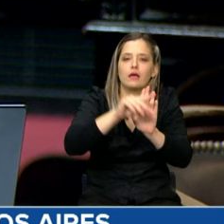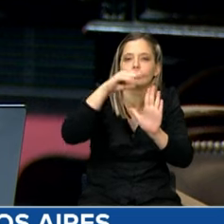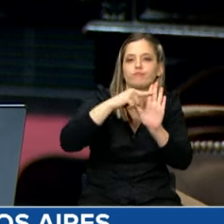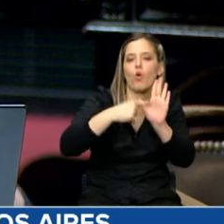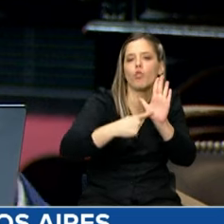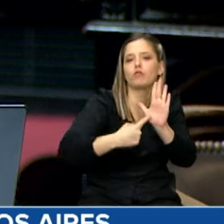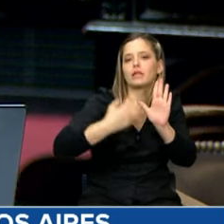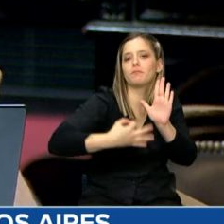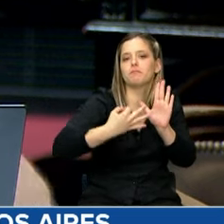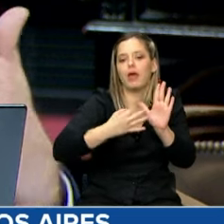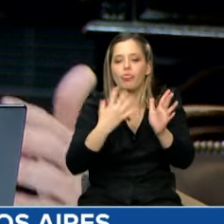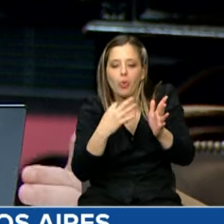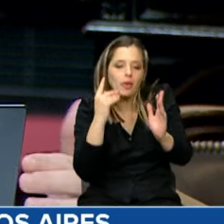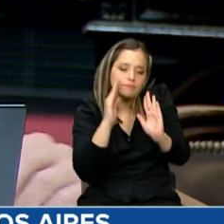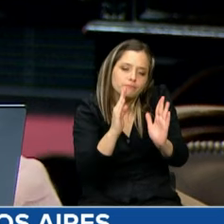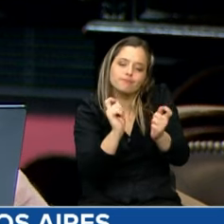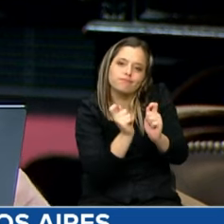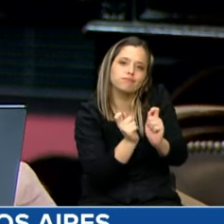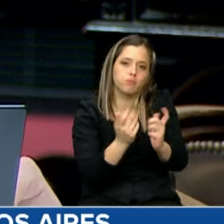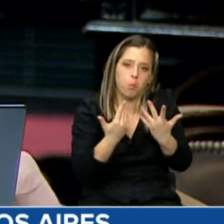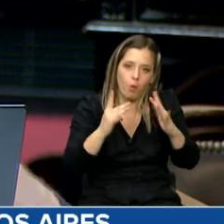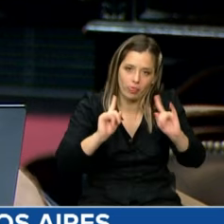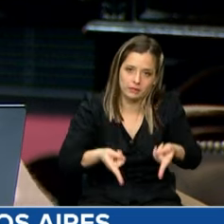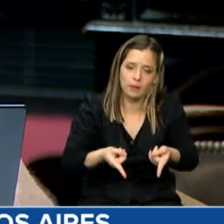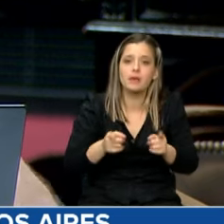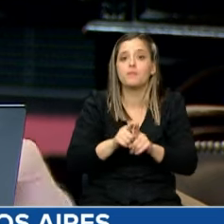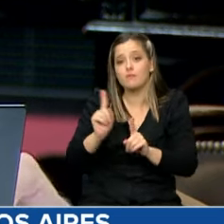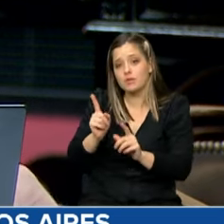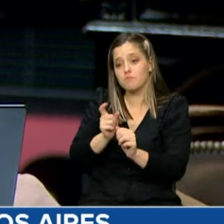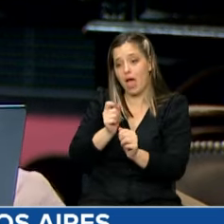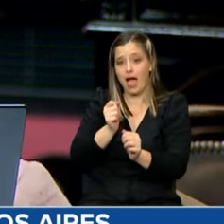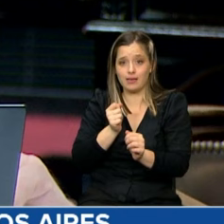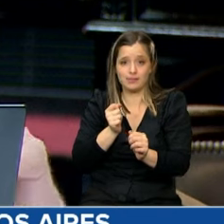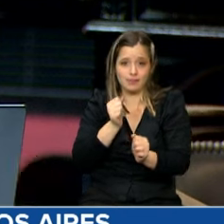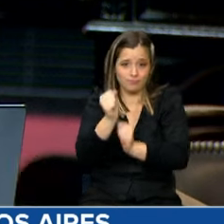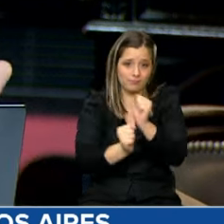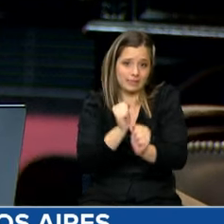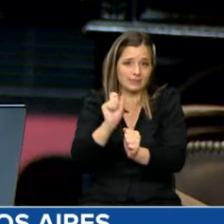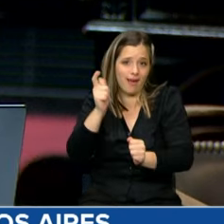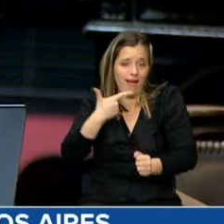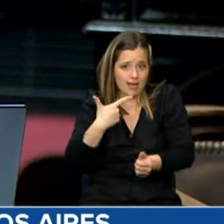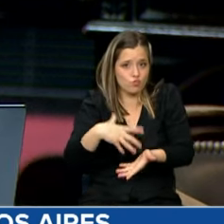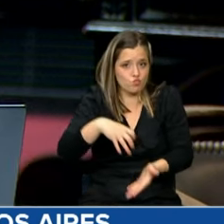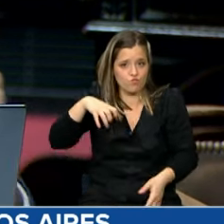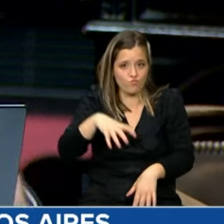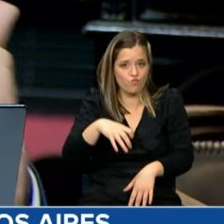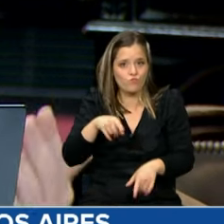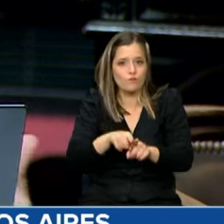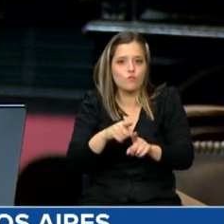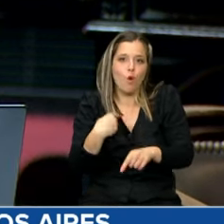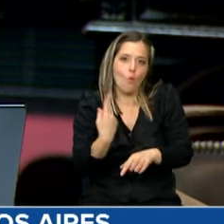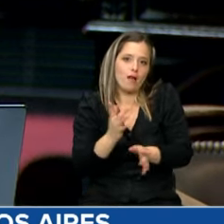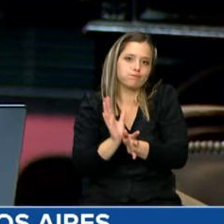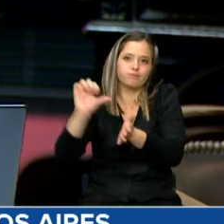qué Porque en este negocio en el que tenemos que competir con grandes jugadores tenemos que discutir con seriedad si estamos